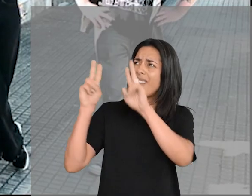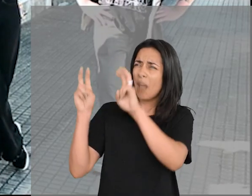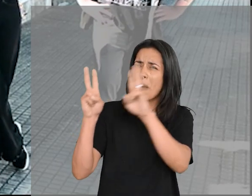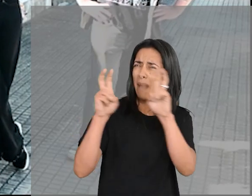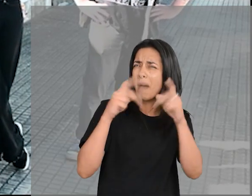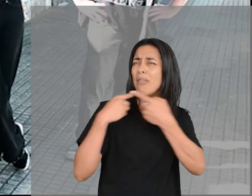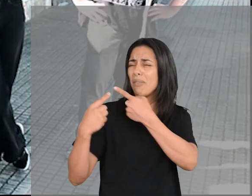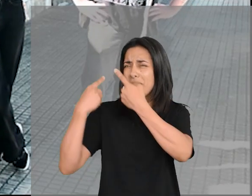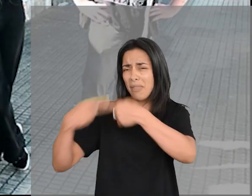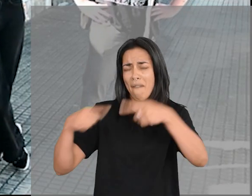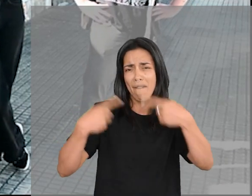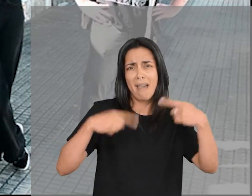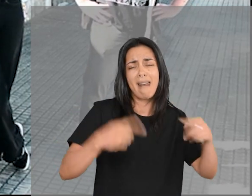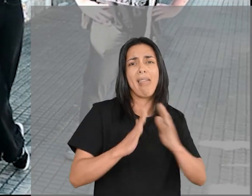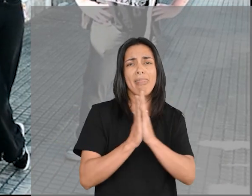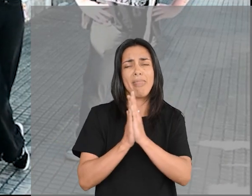la política,